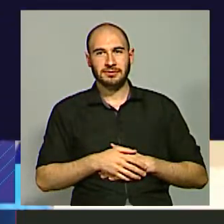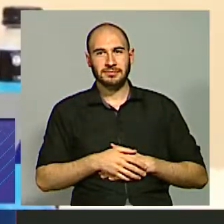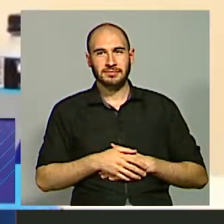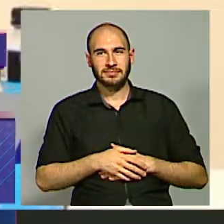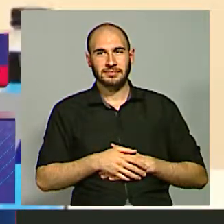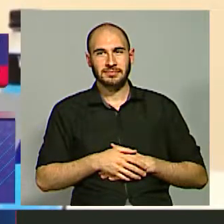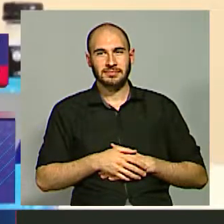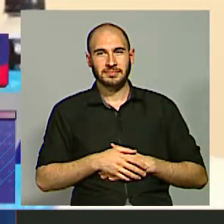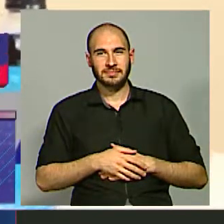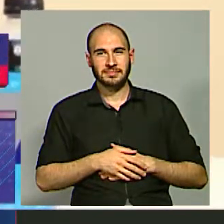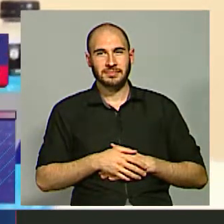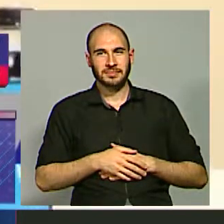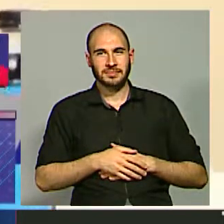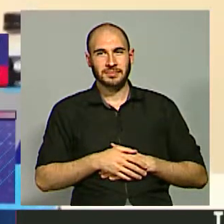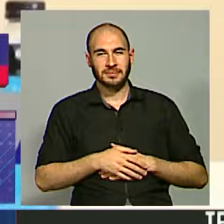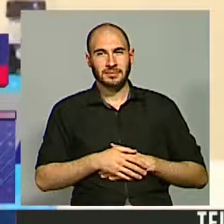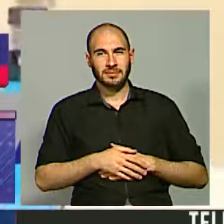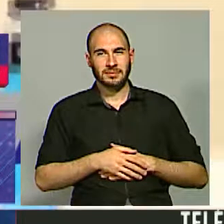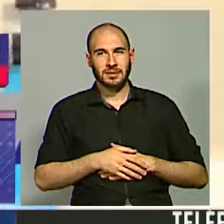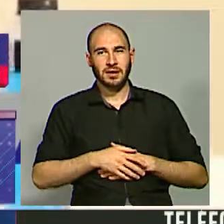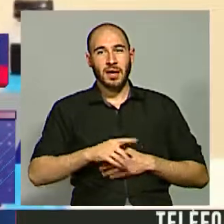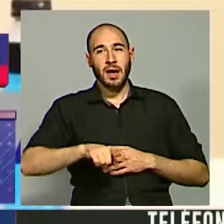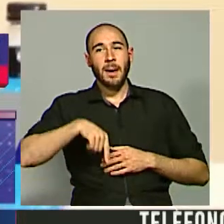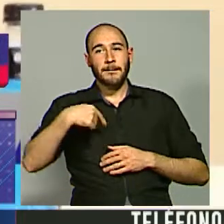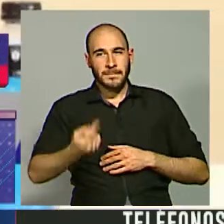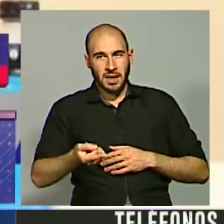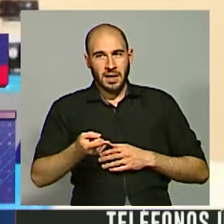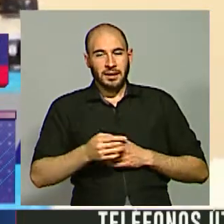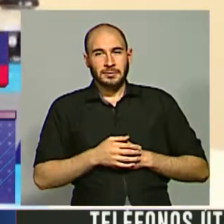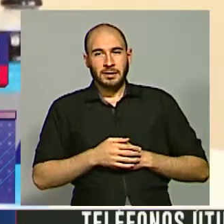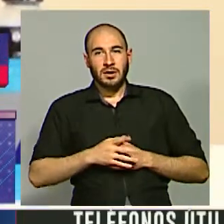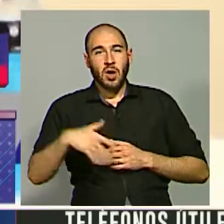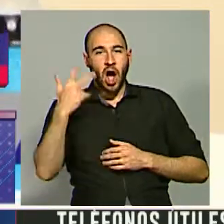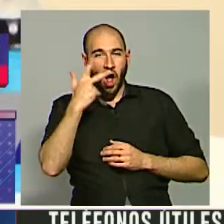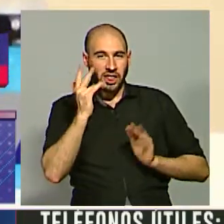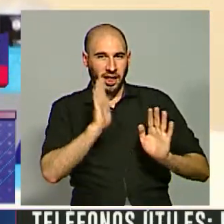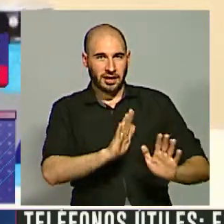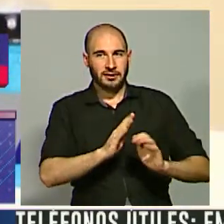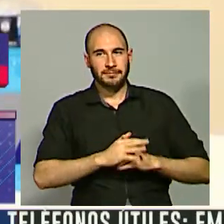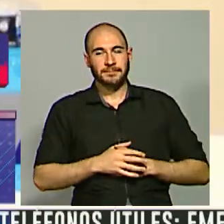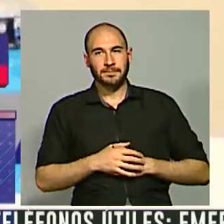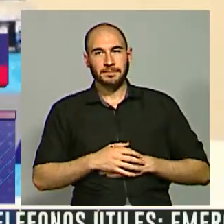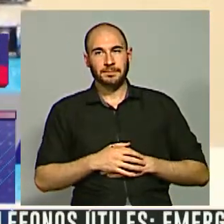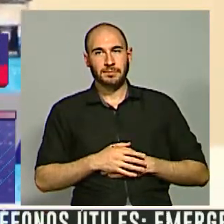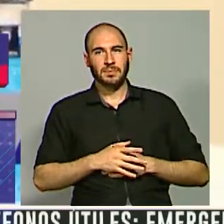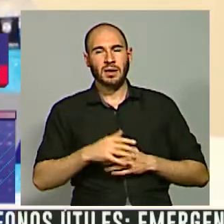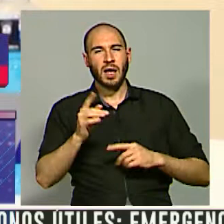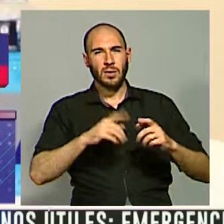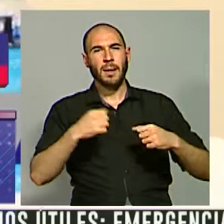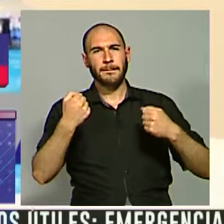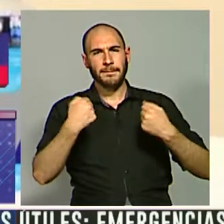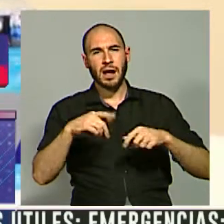Para todos. Sí, ya mañana nos vamos a mover ahí en el hotel, haciendo alguna activación,